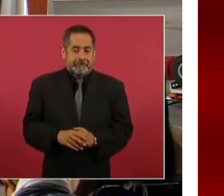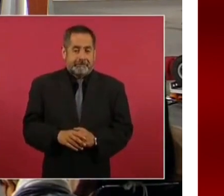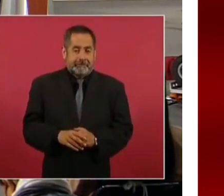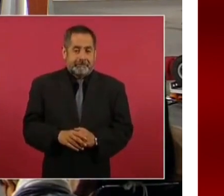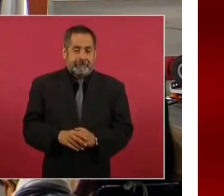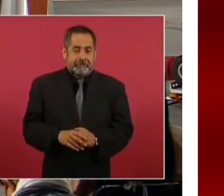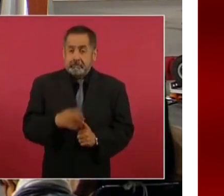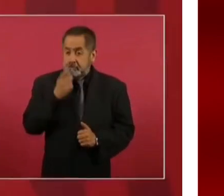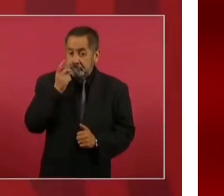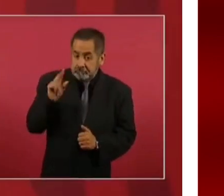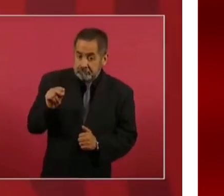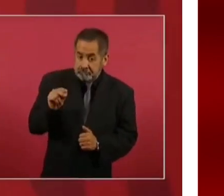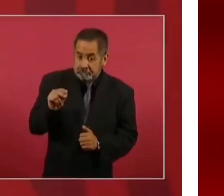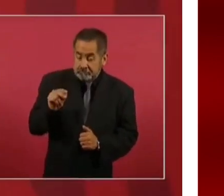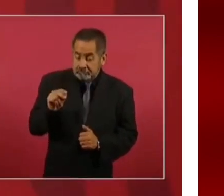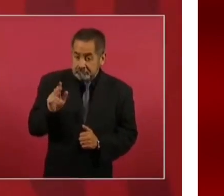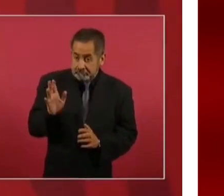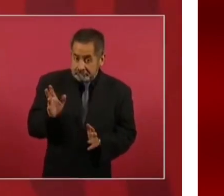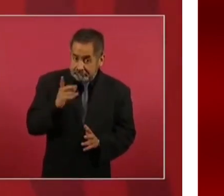¿Dijo que no?